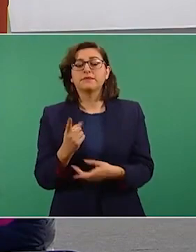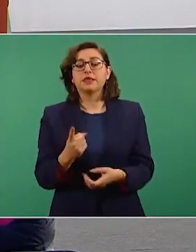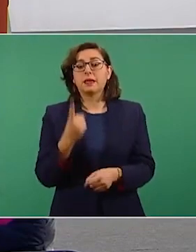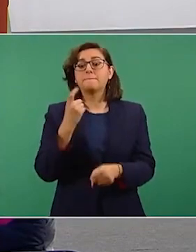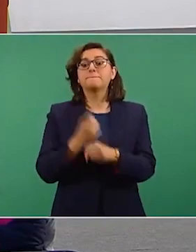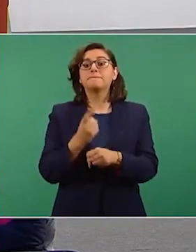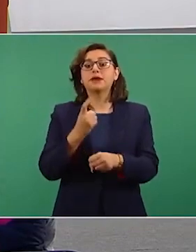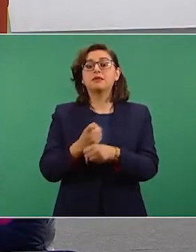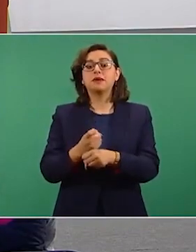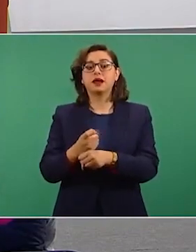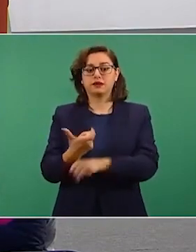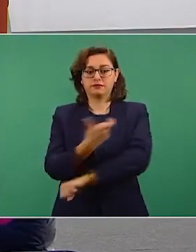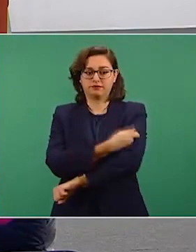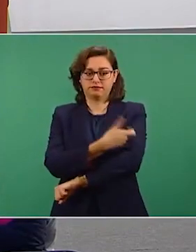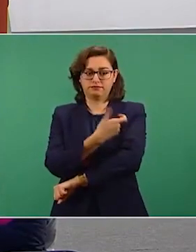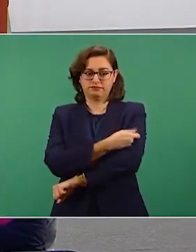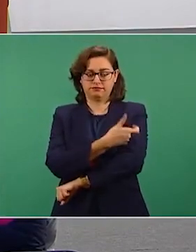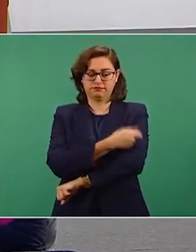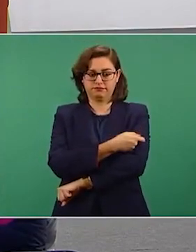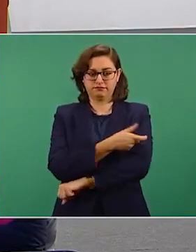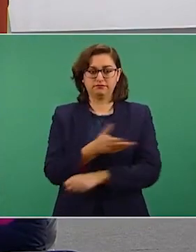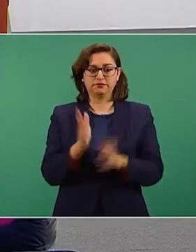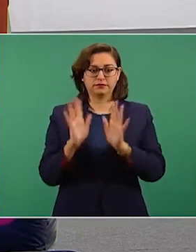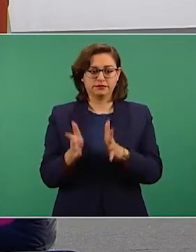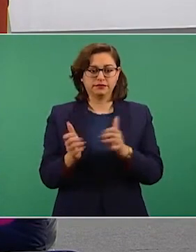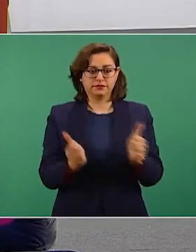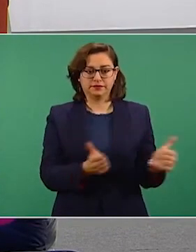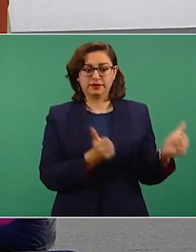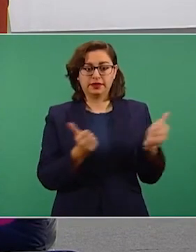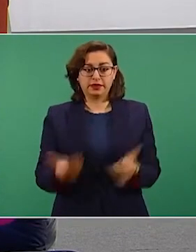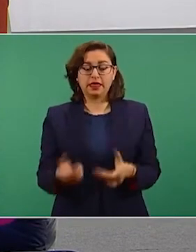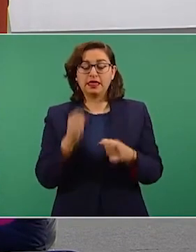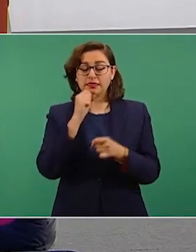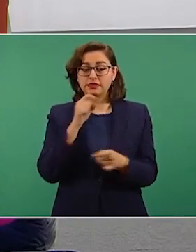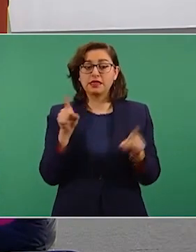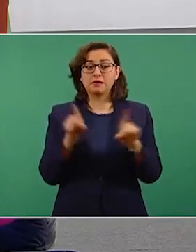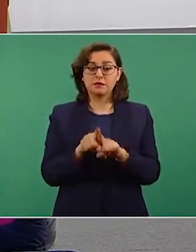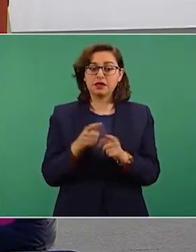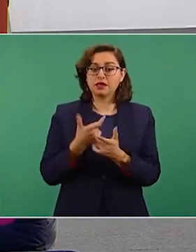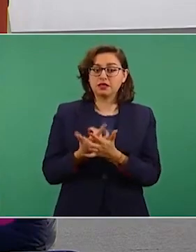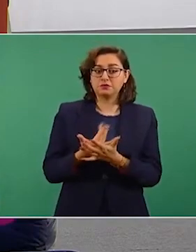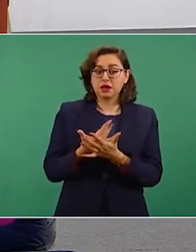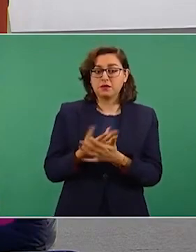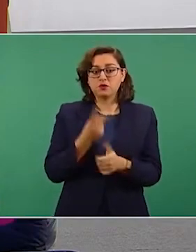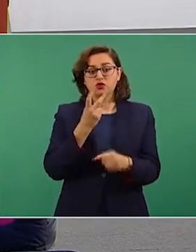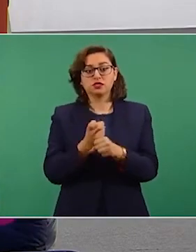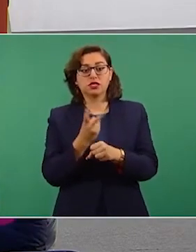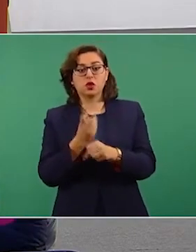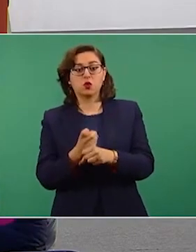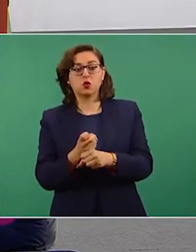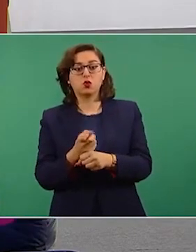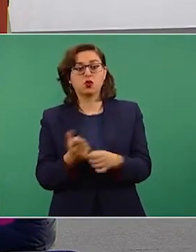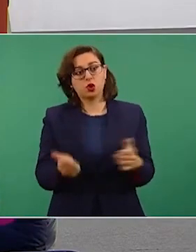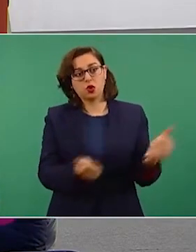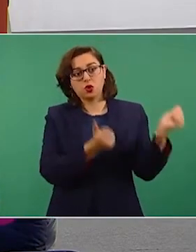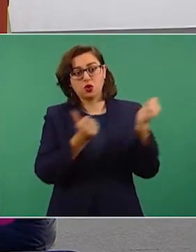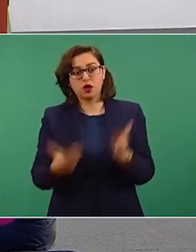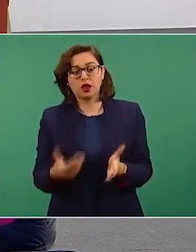para recibir la segunda entrega de Pfizer esta semana de 145 mil